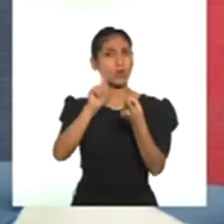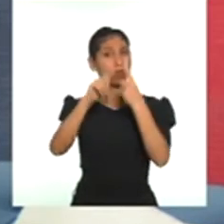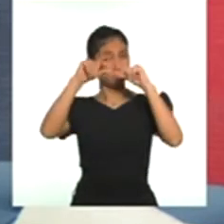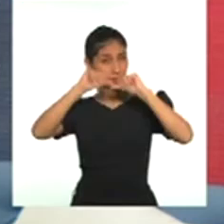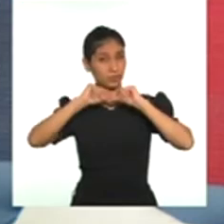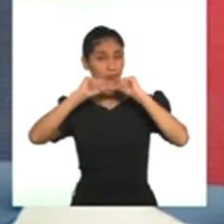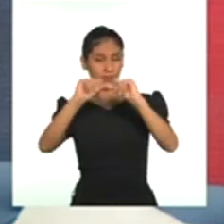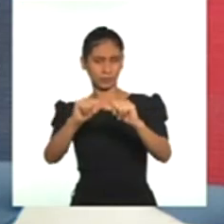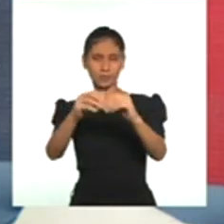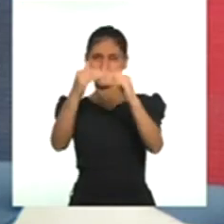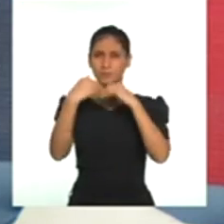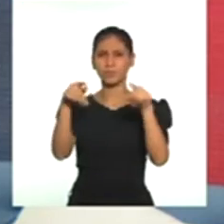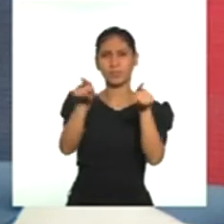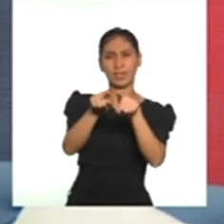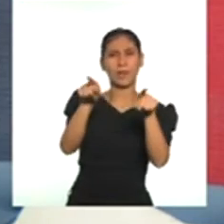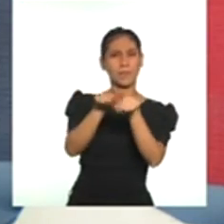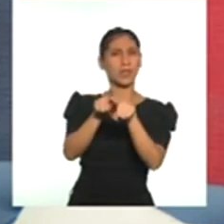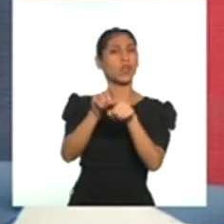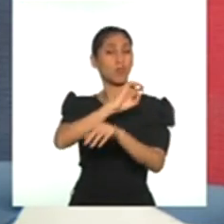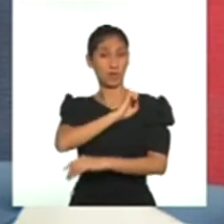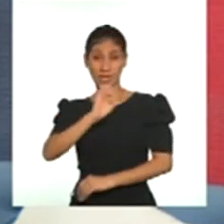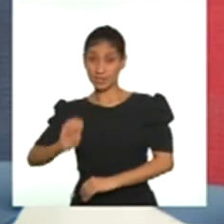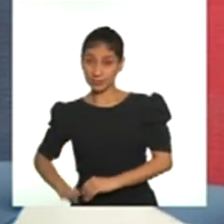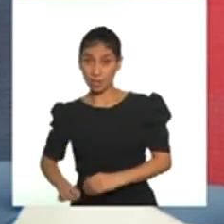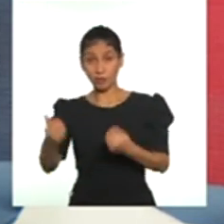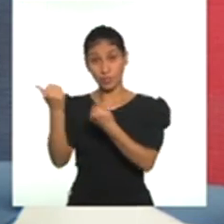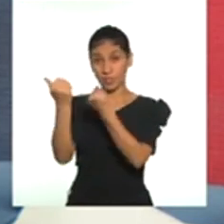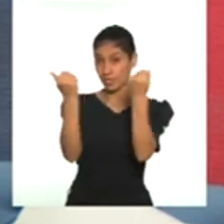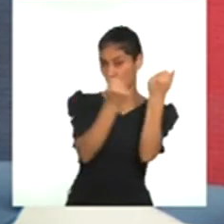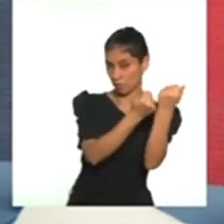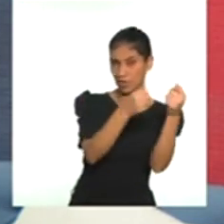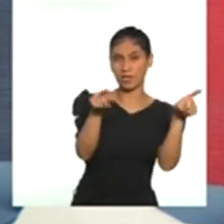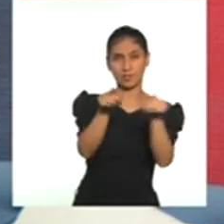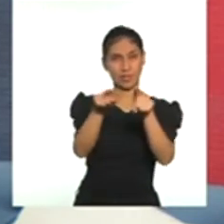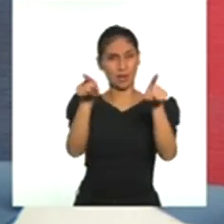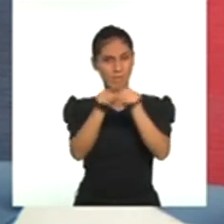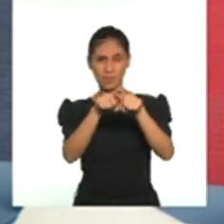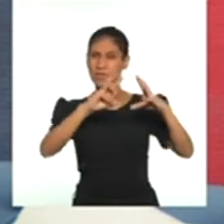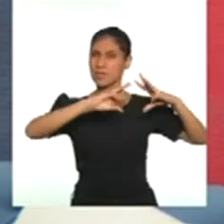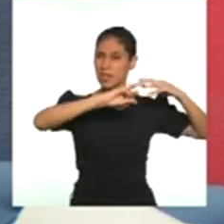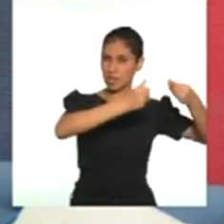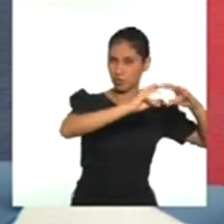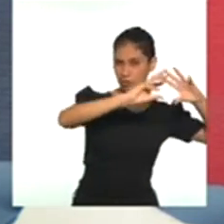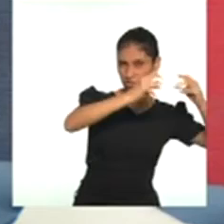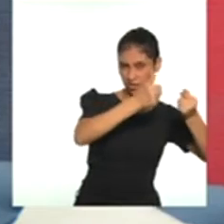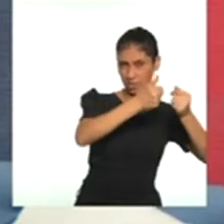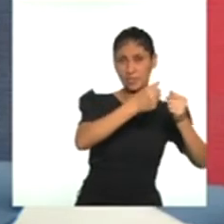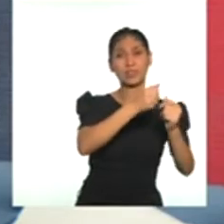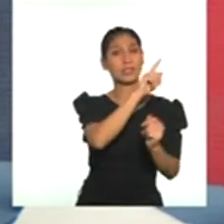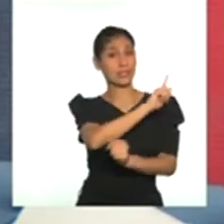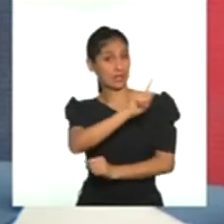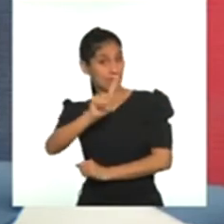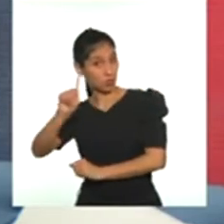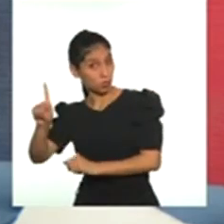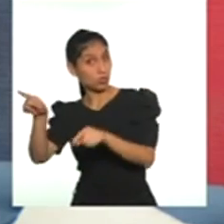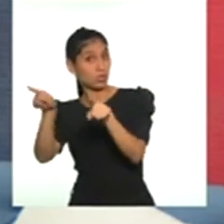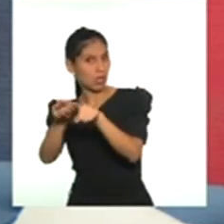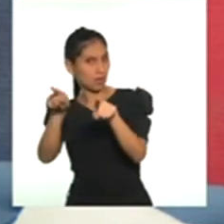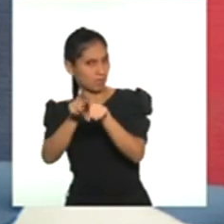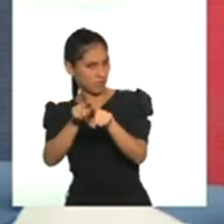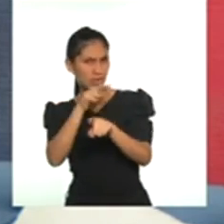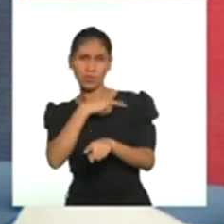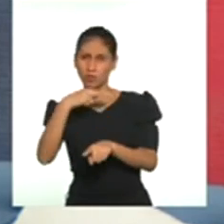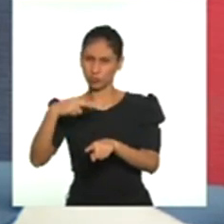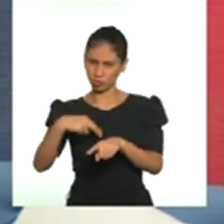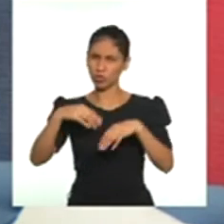con la colaboración entre Estado, las comunidades amazónicas y andinas, la sociedad civil y entre cada uno de nosotros,